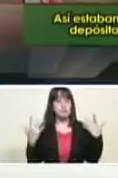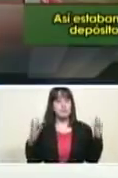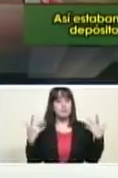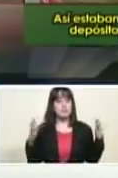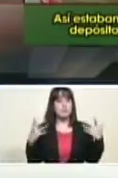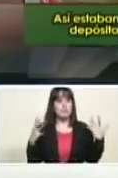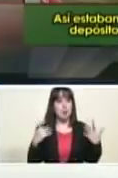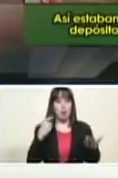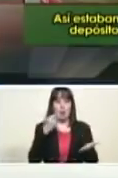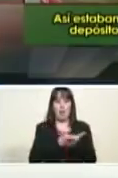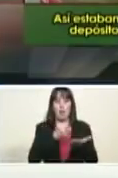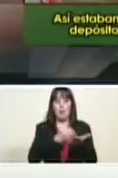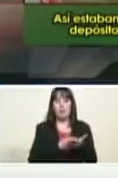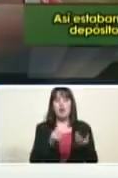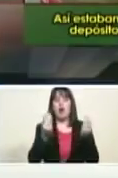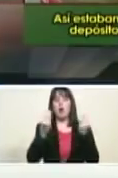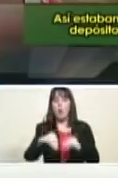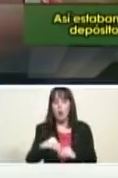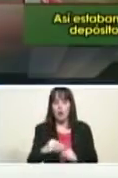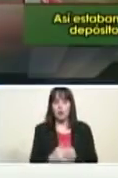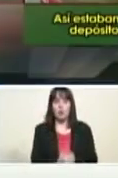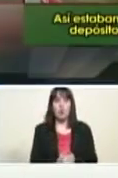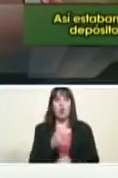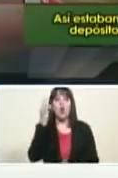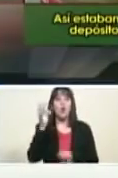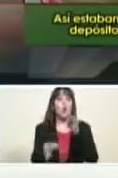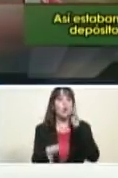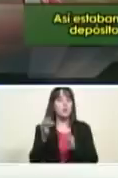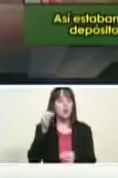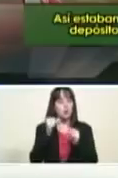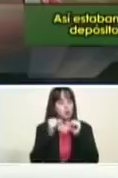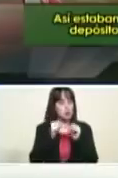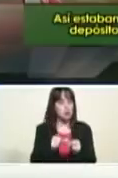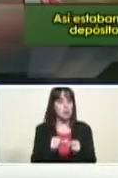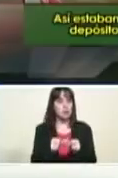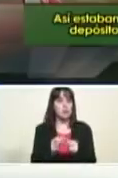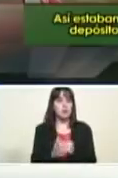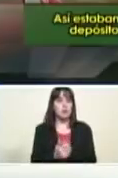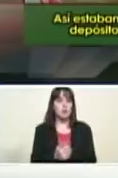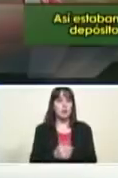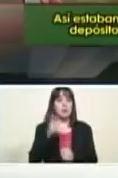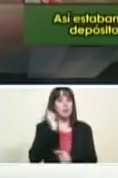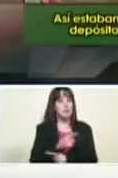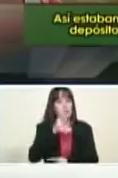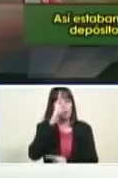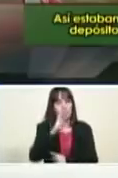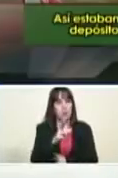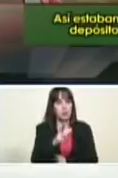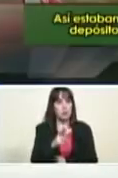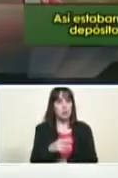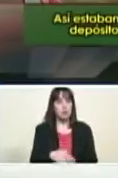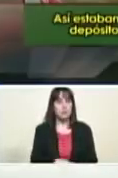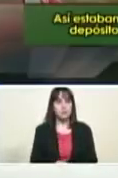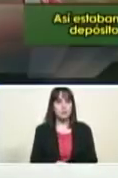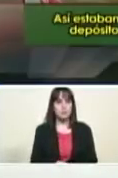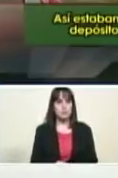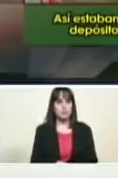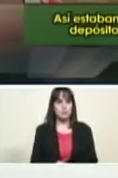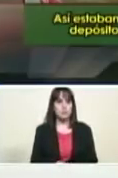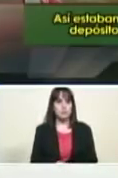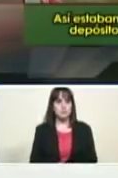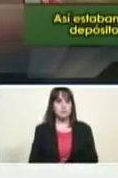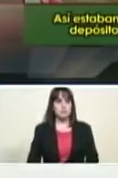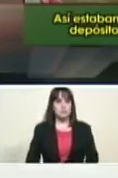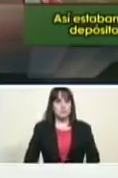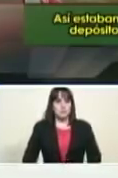Hay unos precios acordados, precios justos, precios sostenibles. Vamos a respetarlos. Así como este caso, hay